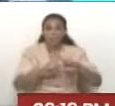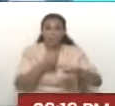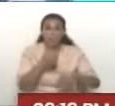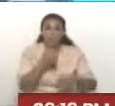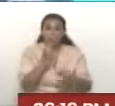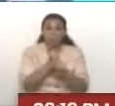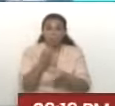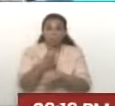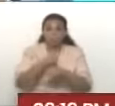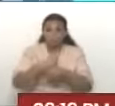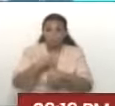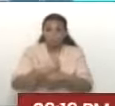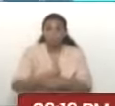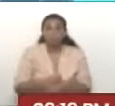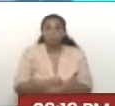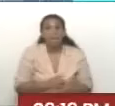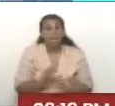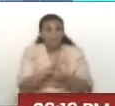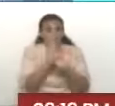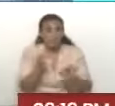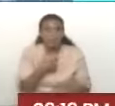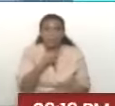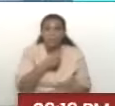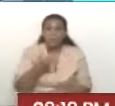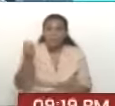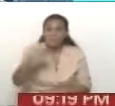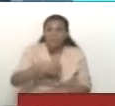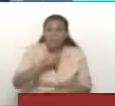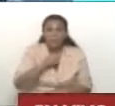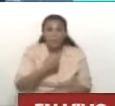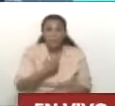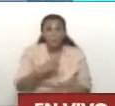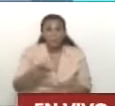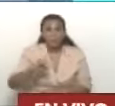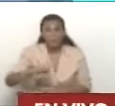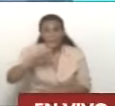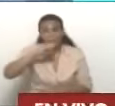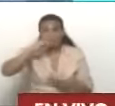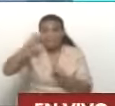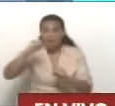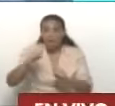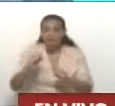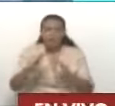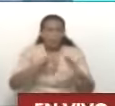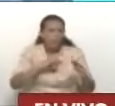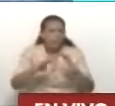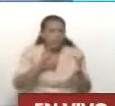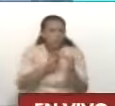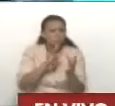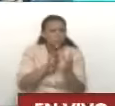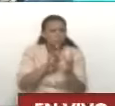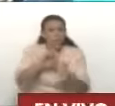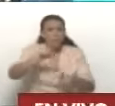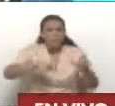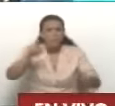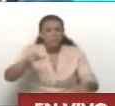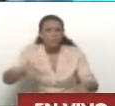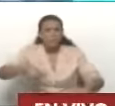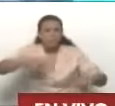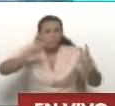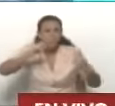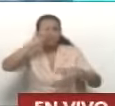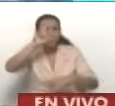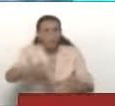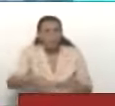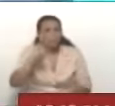gobierno. Es uno de los segmentos que más me gusta. Es uno de los segmentos más bonitos para poder conectarnos. La conexión es diaria,